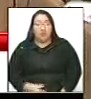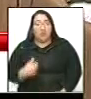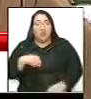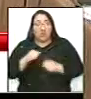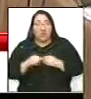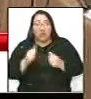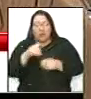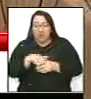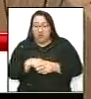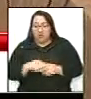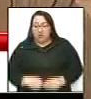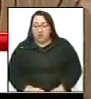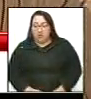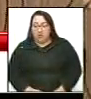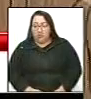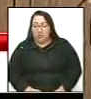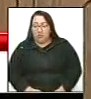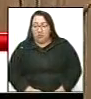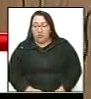Congresista.